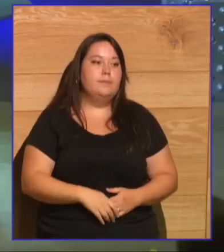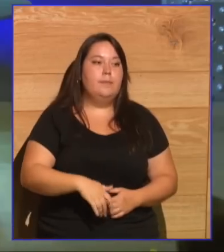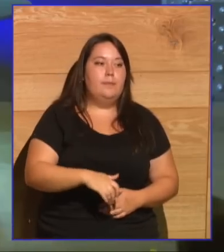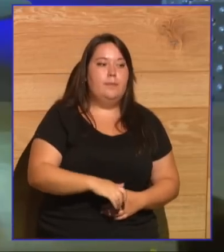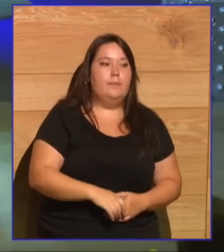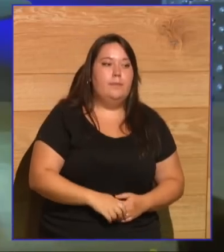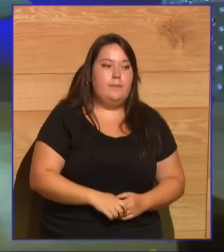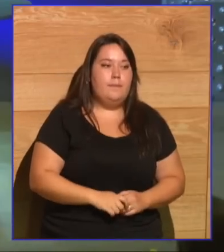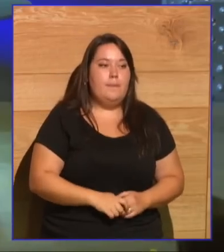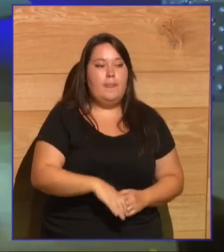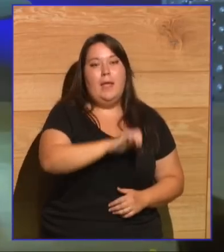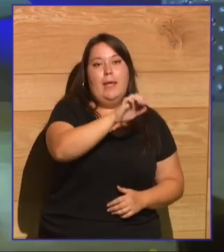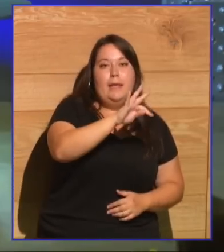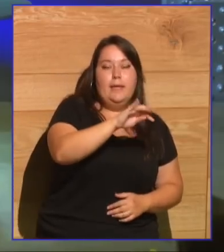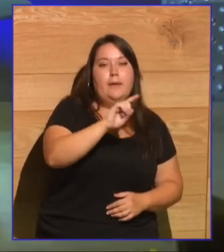un